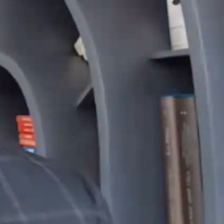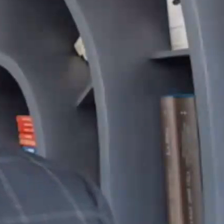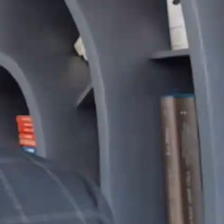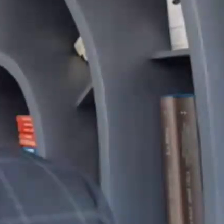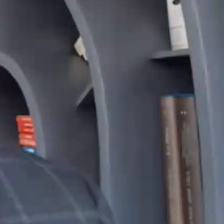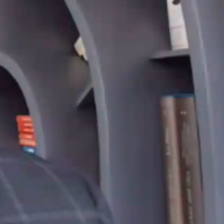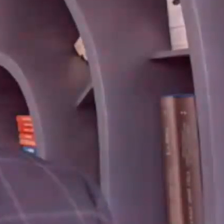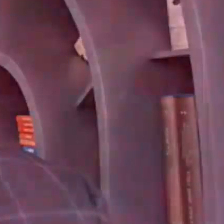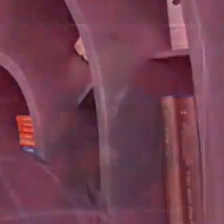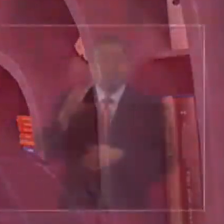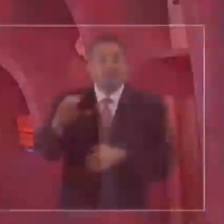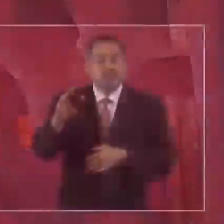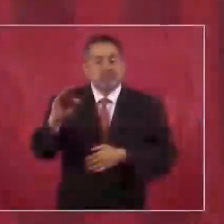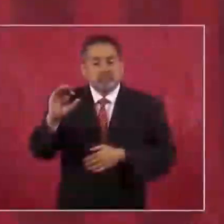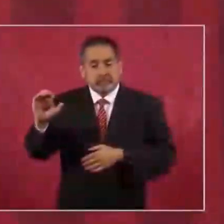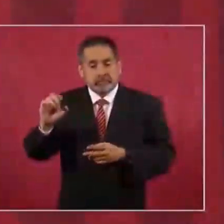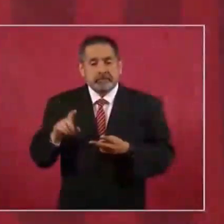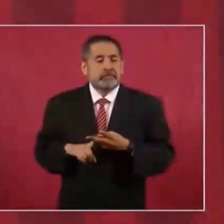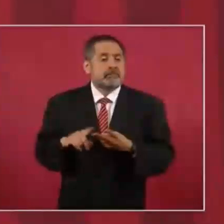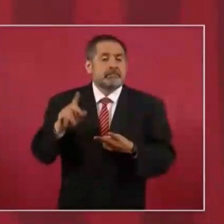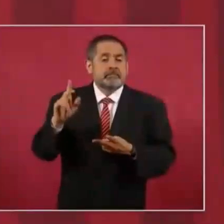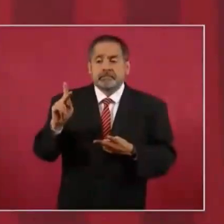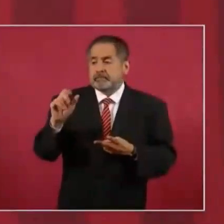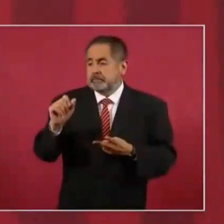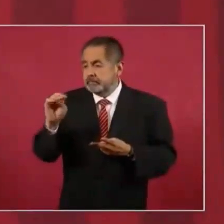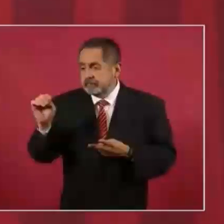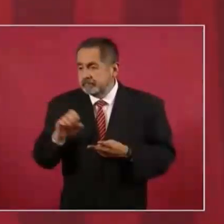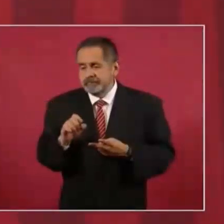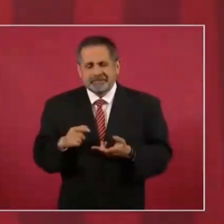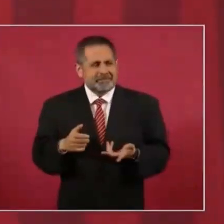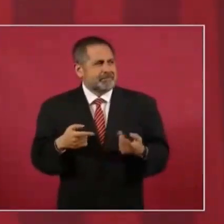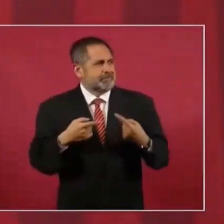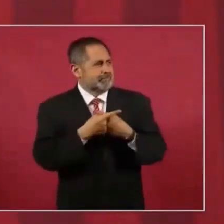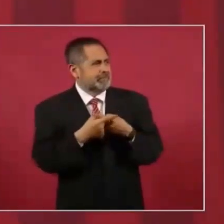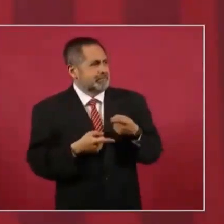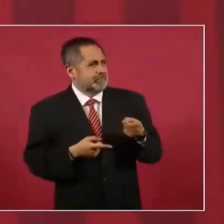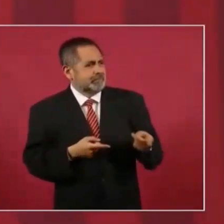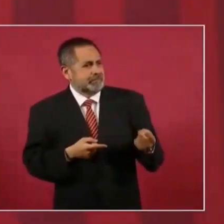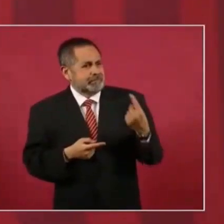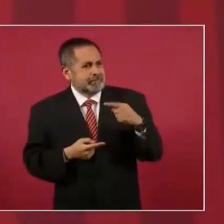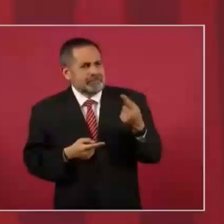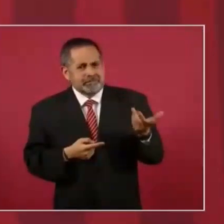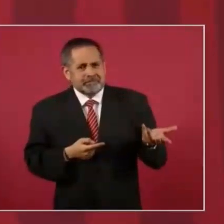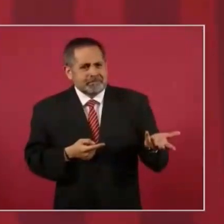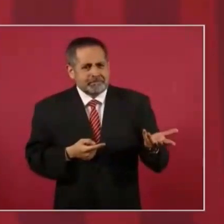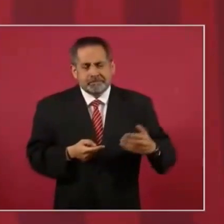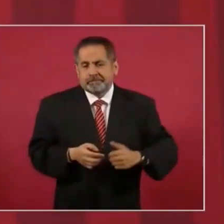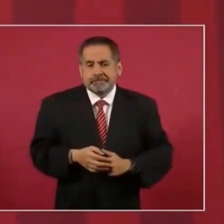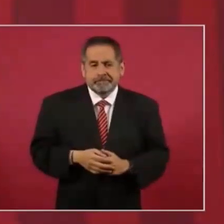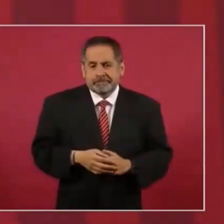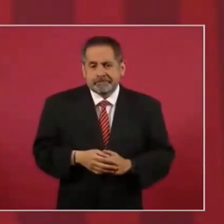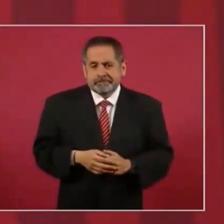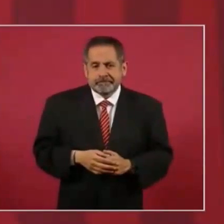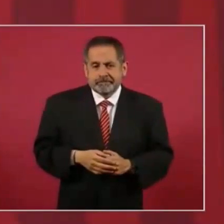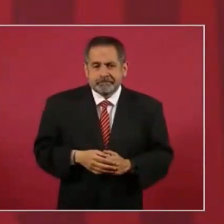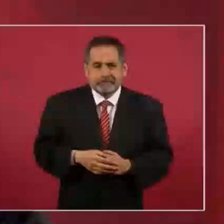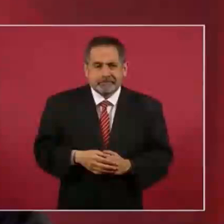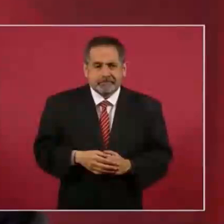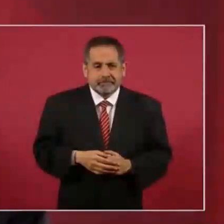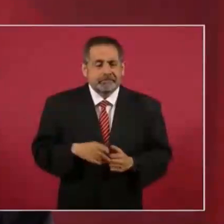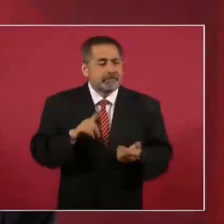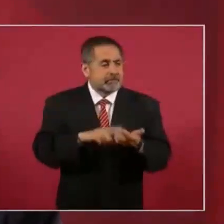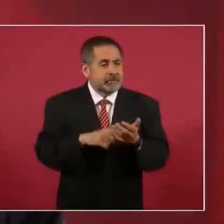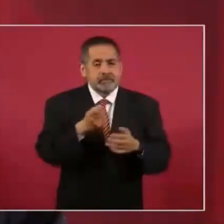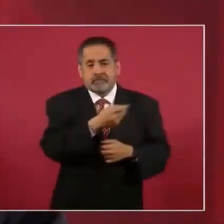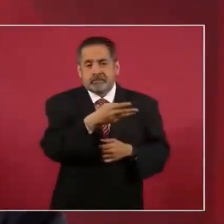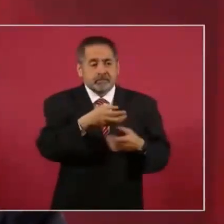romántico, dicen es un romántico y quiere la paz mundial, como si eso fuera nocivo. A lo mejor es un